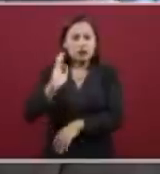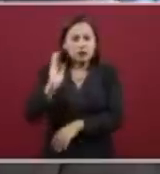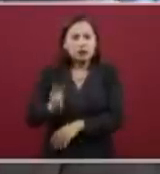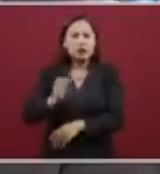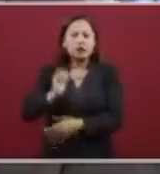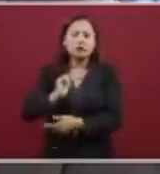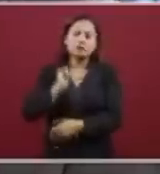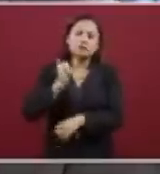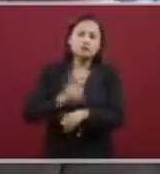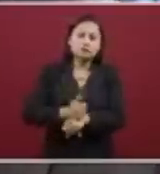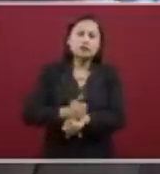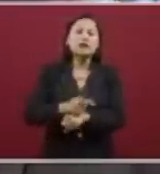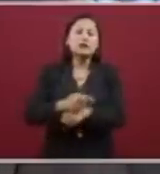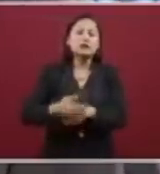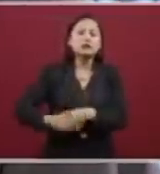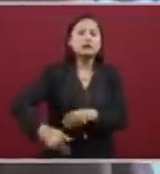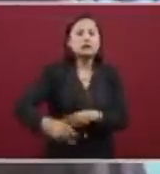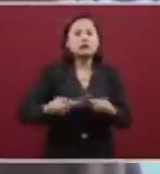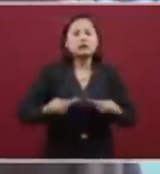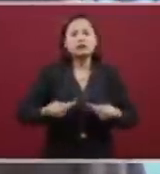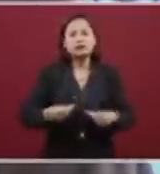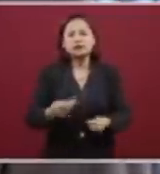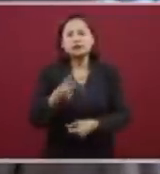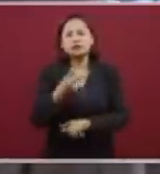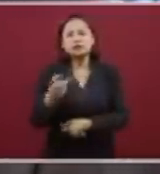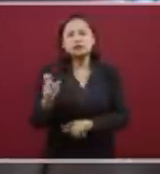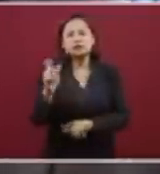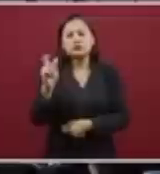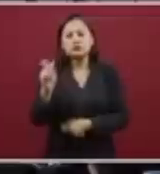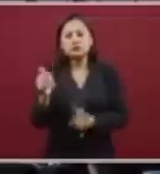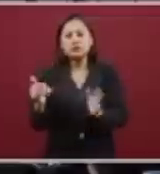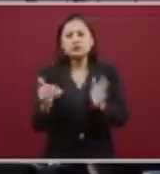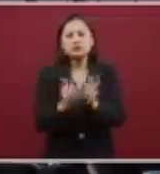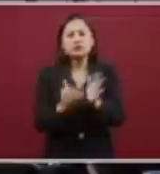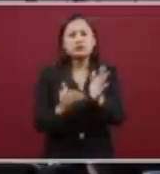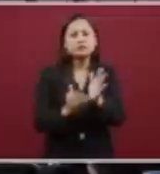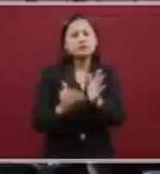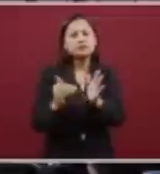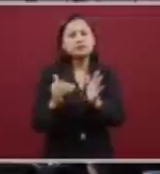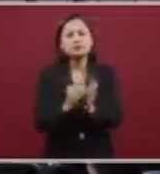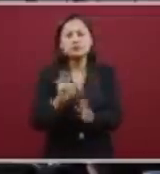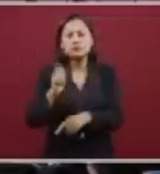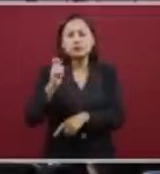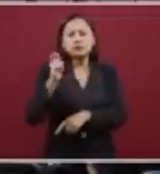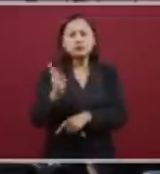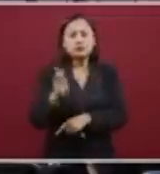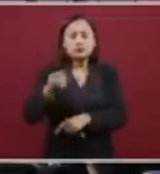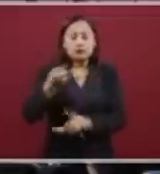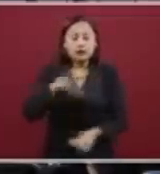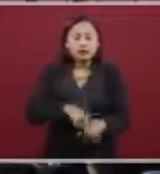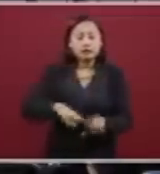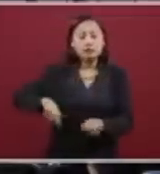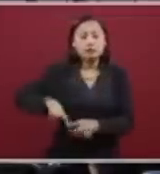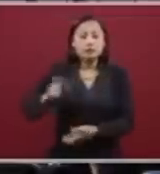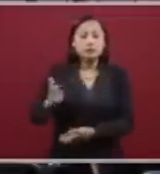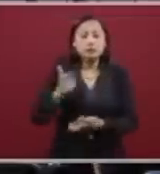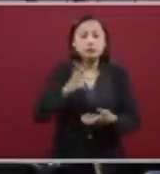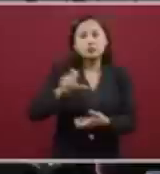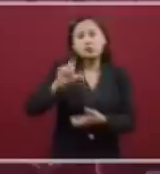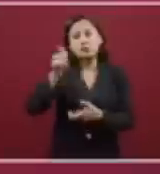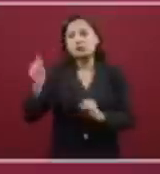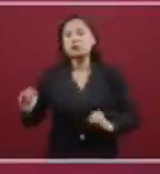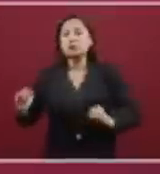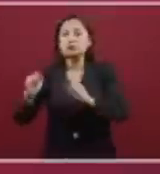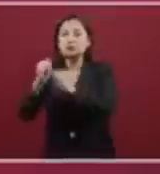mil millones de pesos entre recursos públicos y privados nunca estuvo ni está en el plan